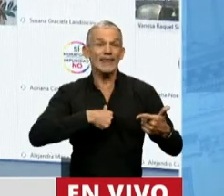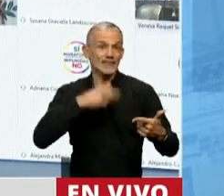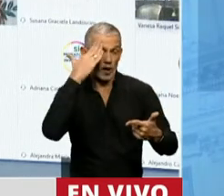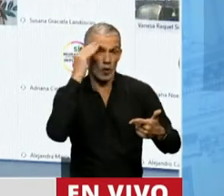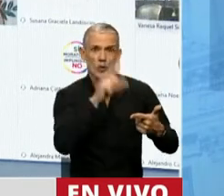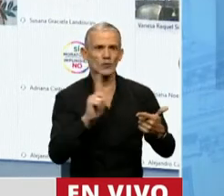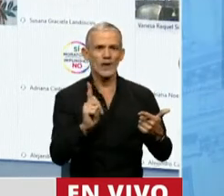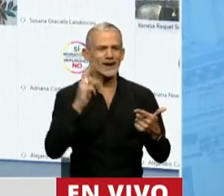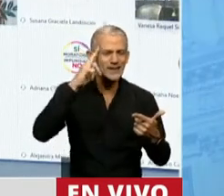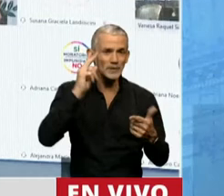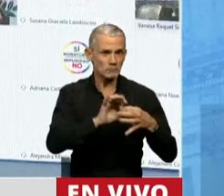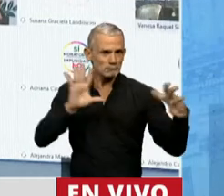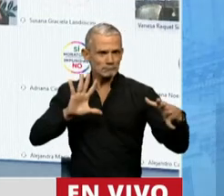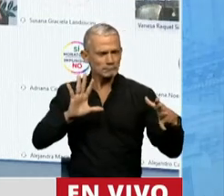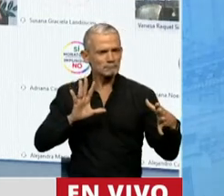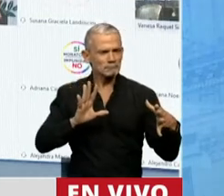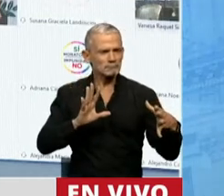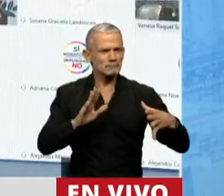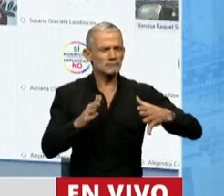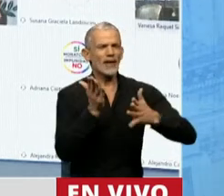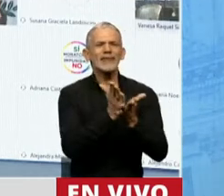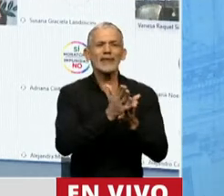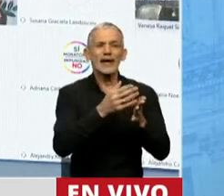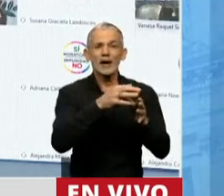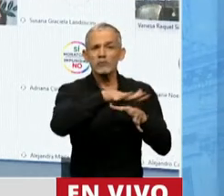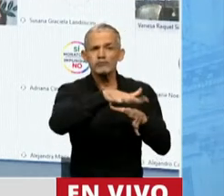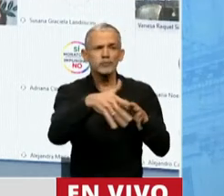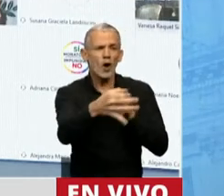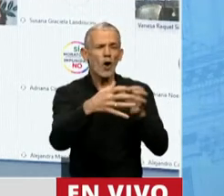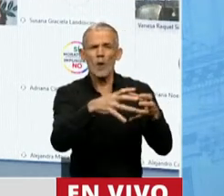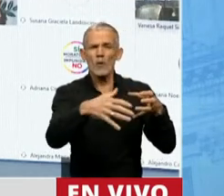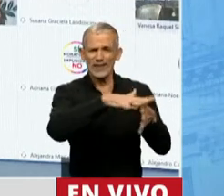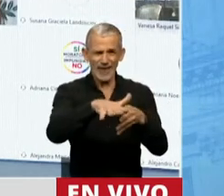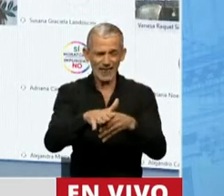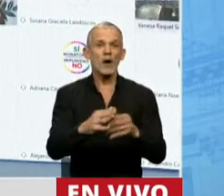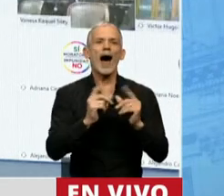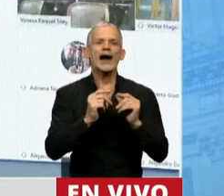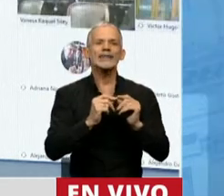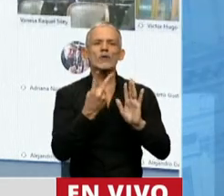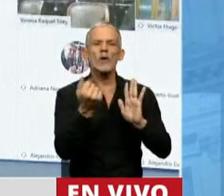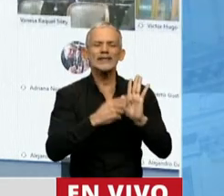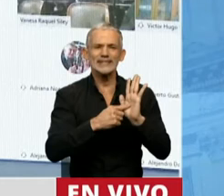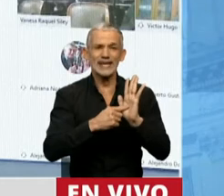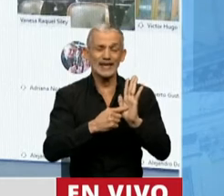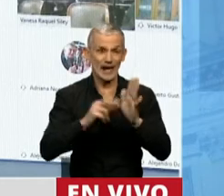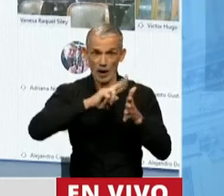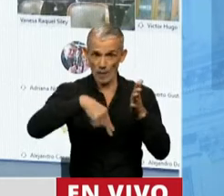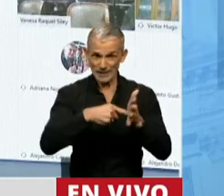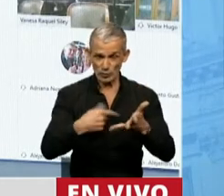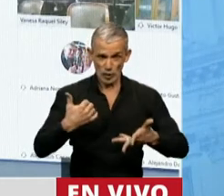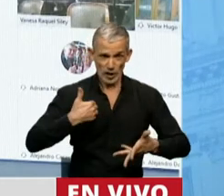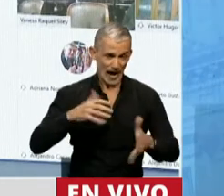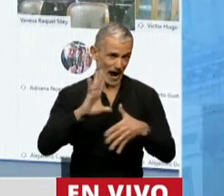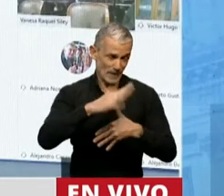cultural en forma autónoma de las comunidades a partir del artículo 26 de la Convención Americana. Este